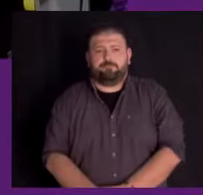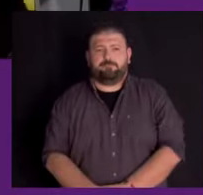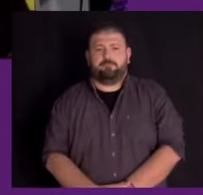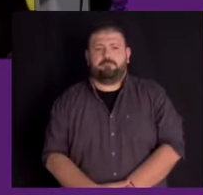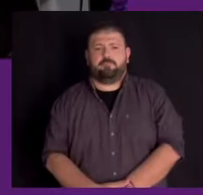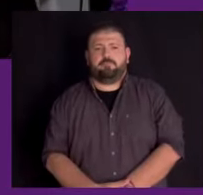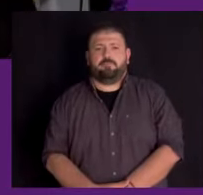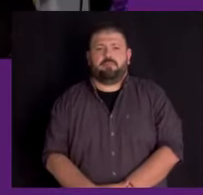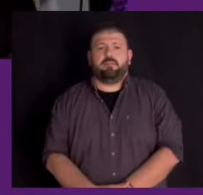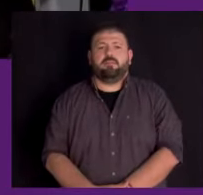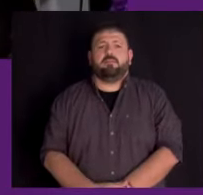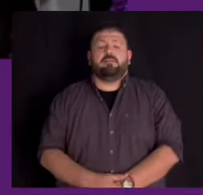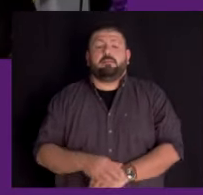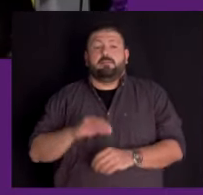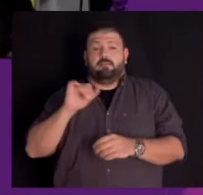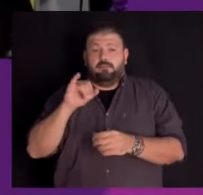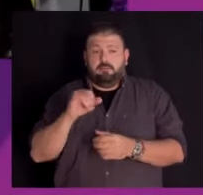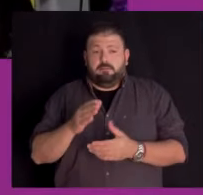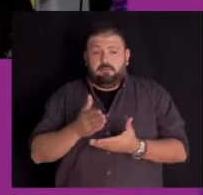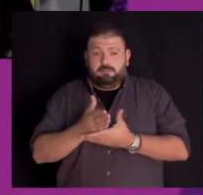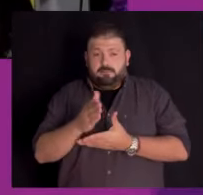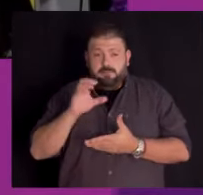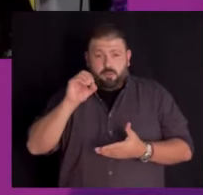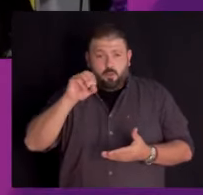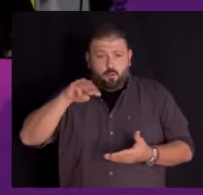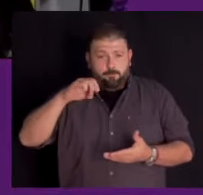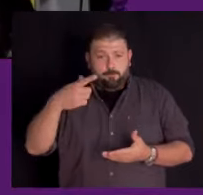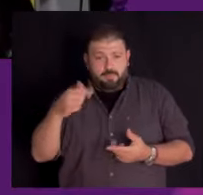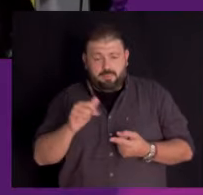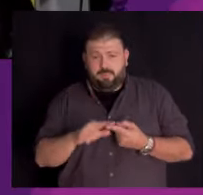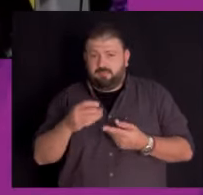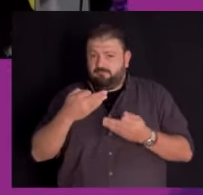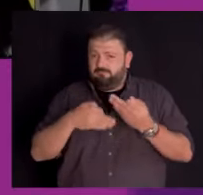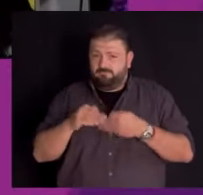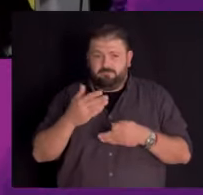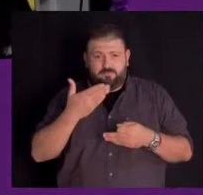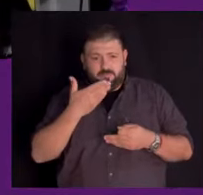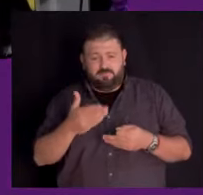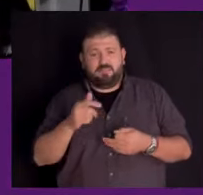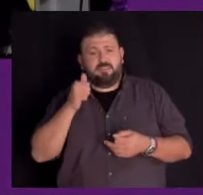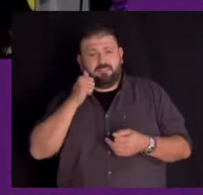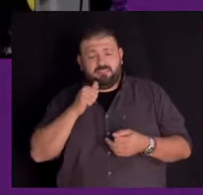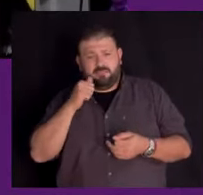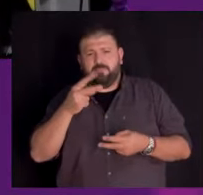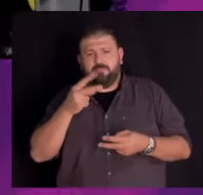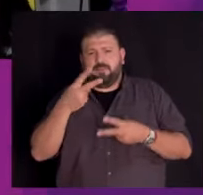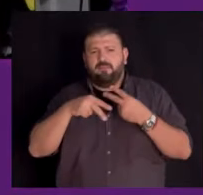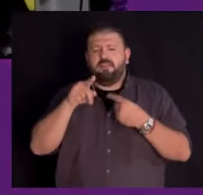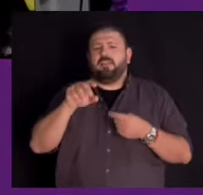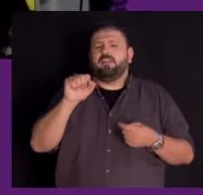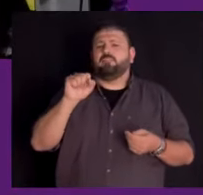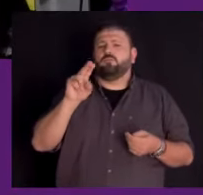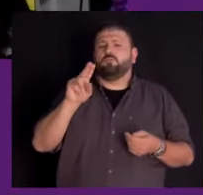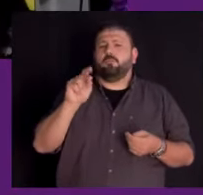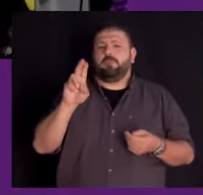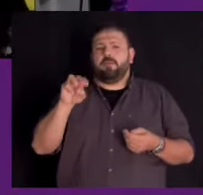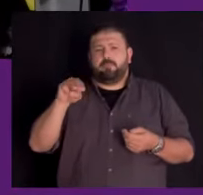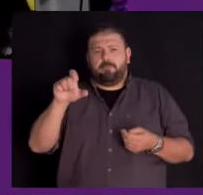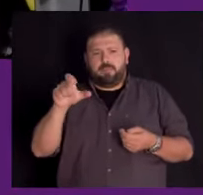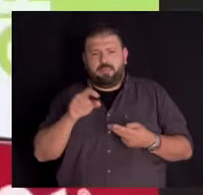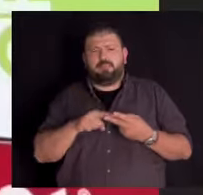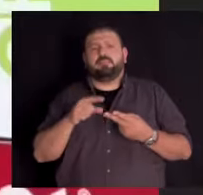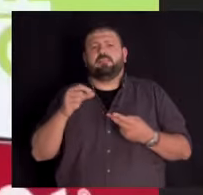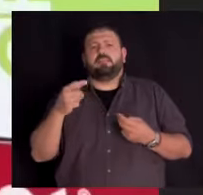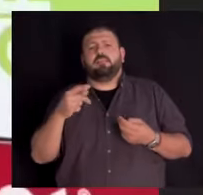Adelante, bueno, Beto. De entrada, los omega bien conocidos vienen en el Super Mix, en el B-Kids y en algunos otros.